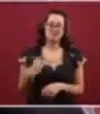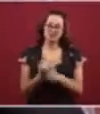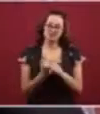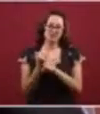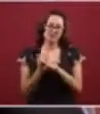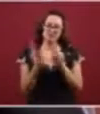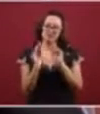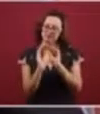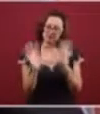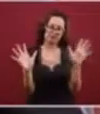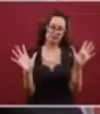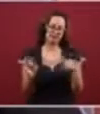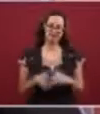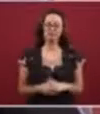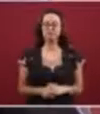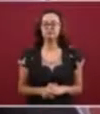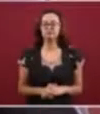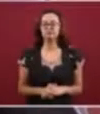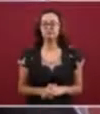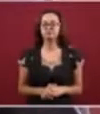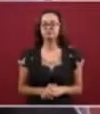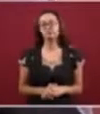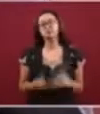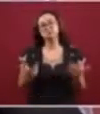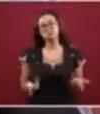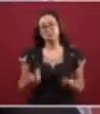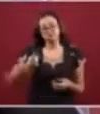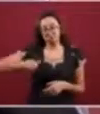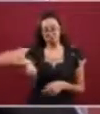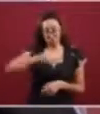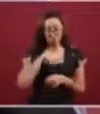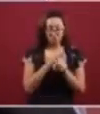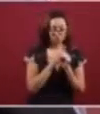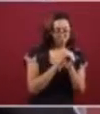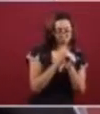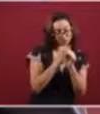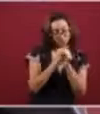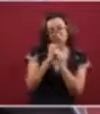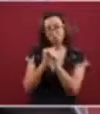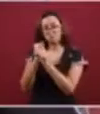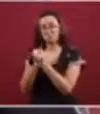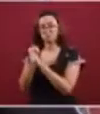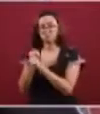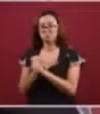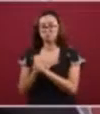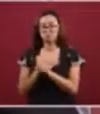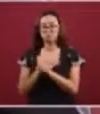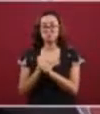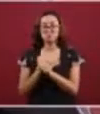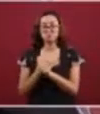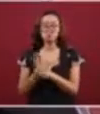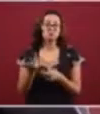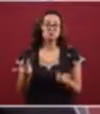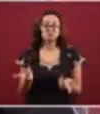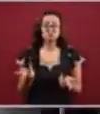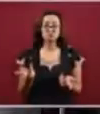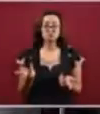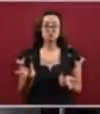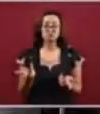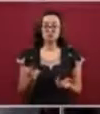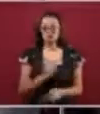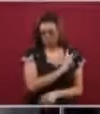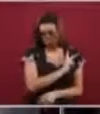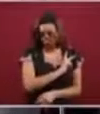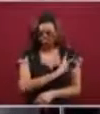parte de la investigación que nosotros hicimos, pues definitivamente no